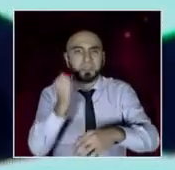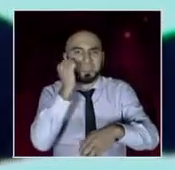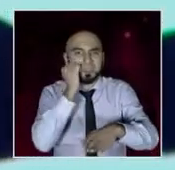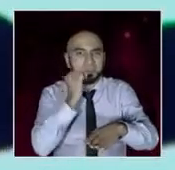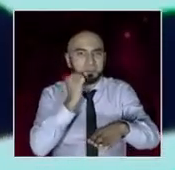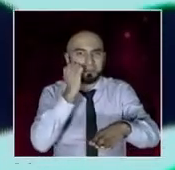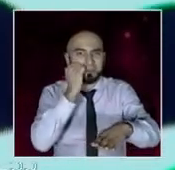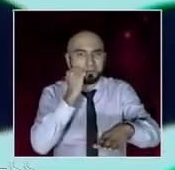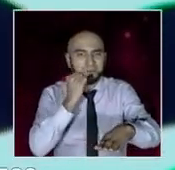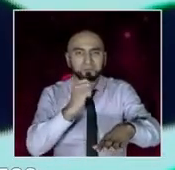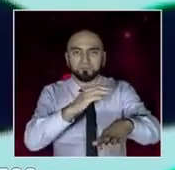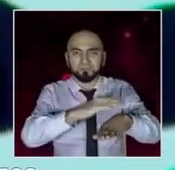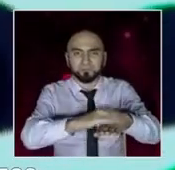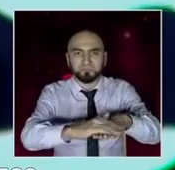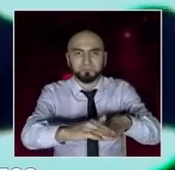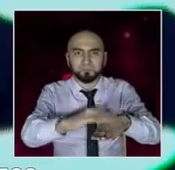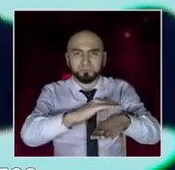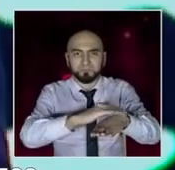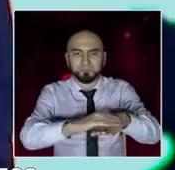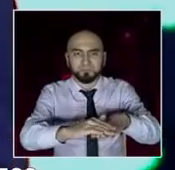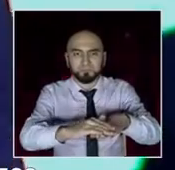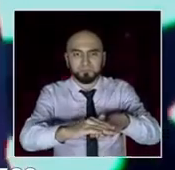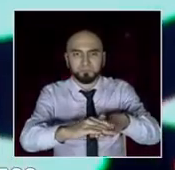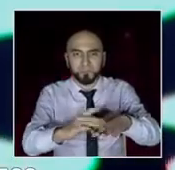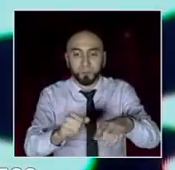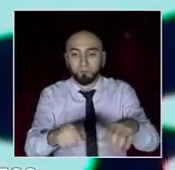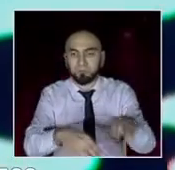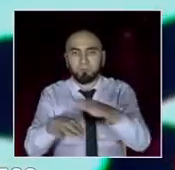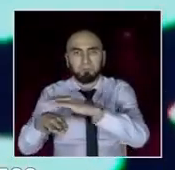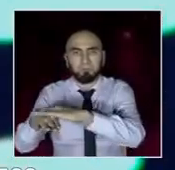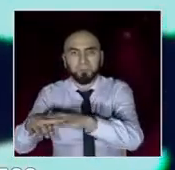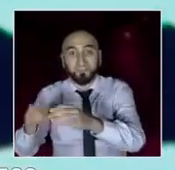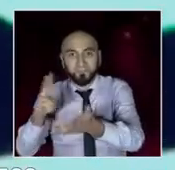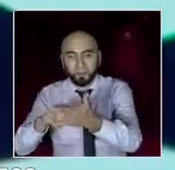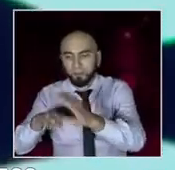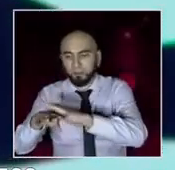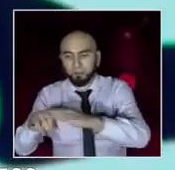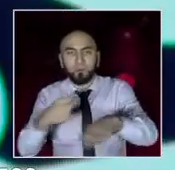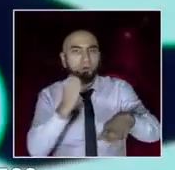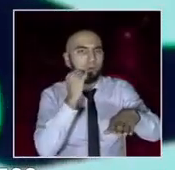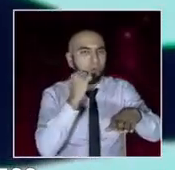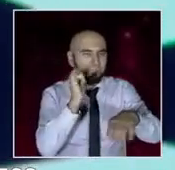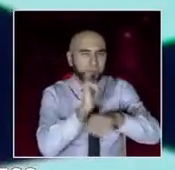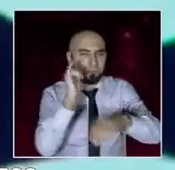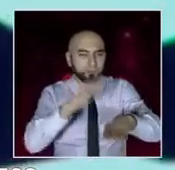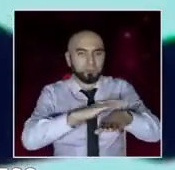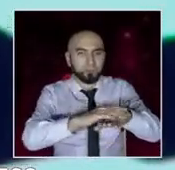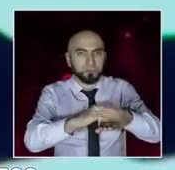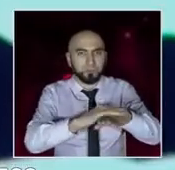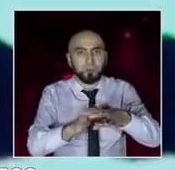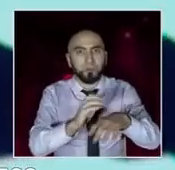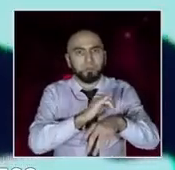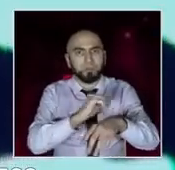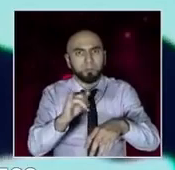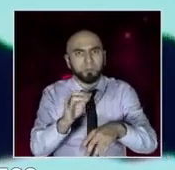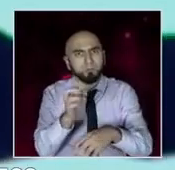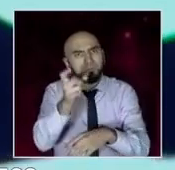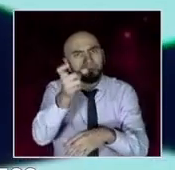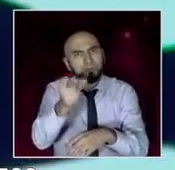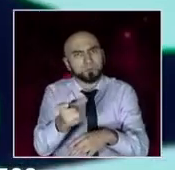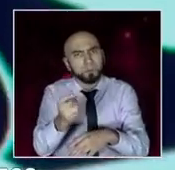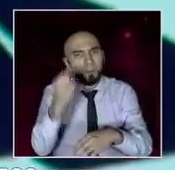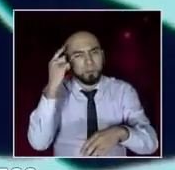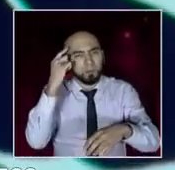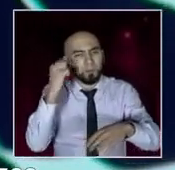de goma y la mano de verdadera, y para las personas después se degenera la percepción rara que la mano